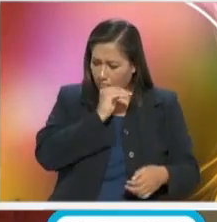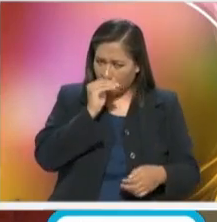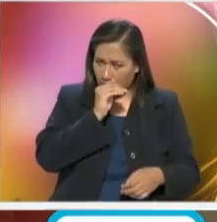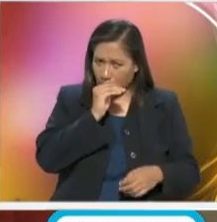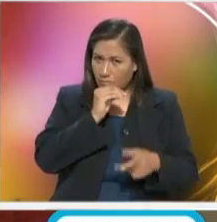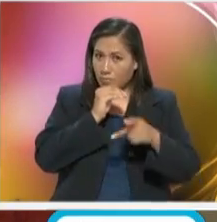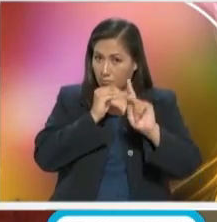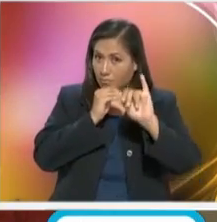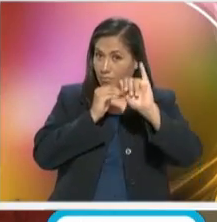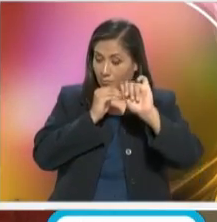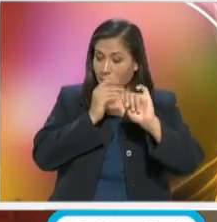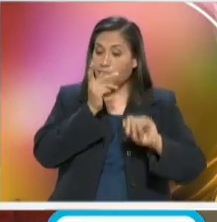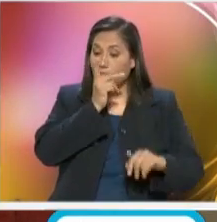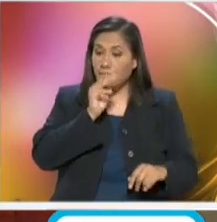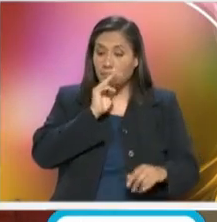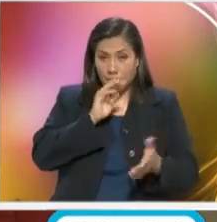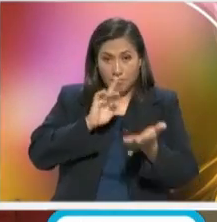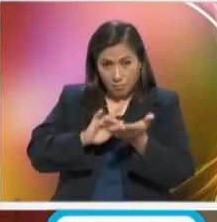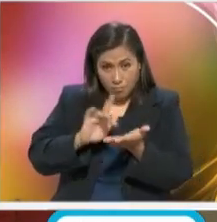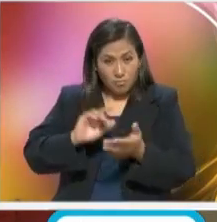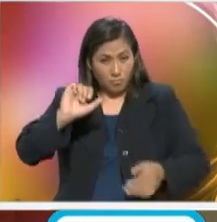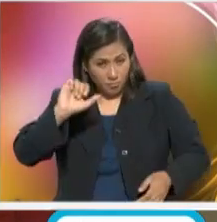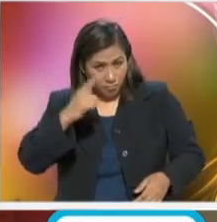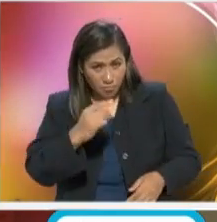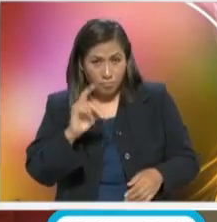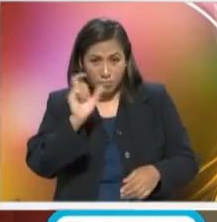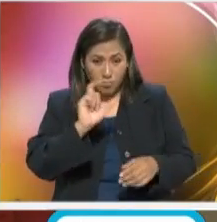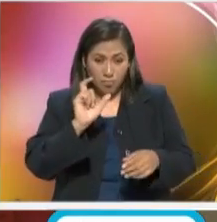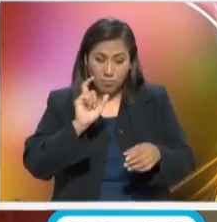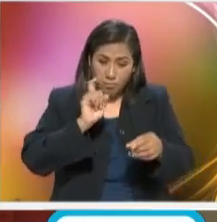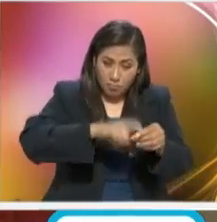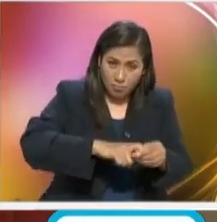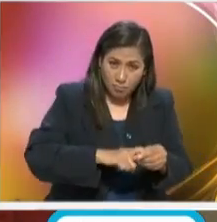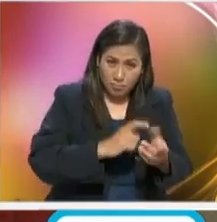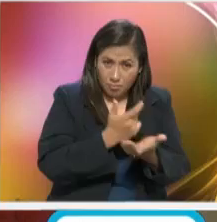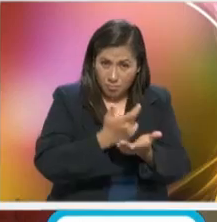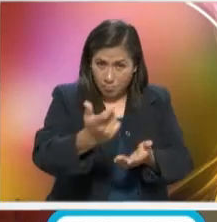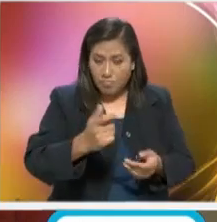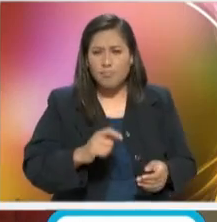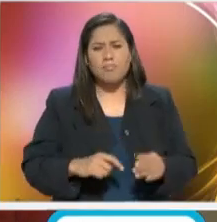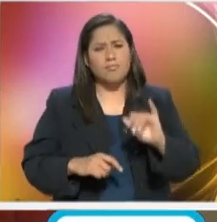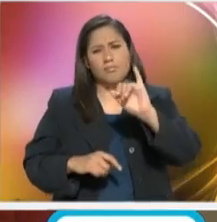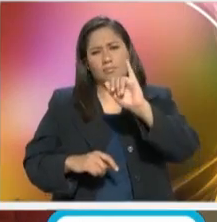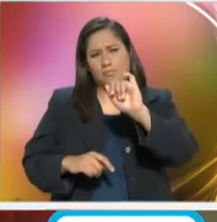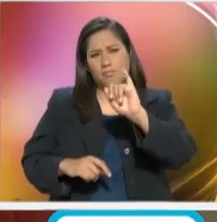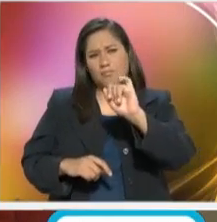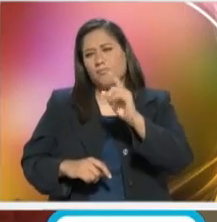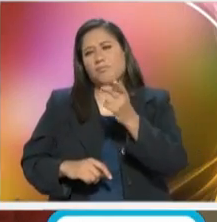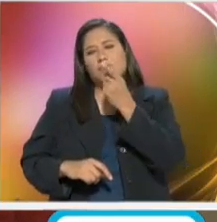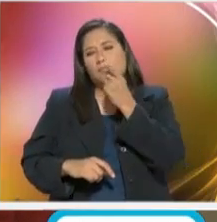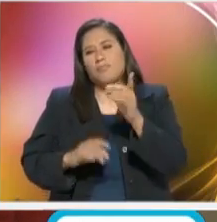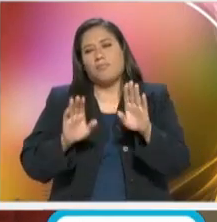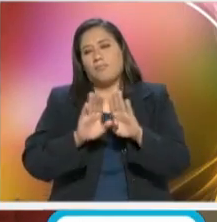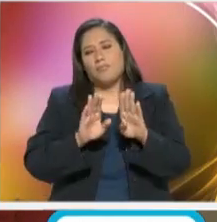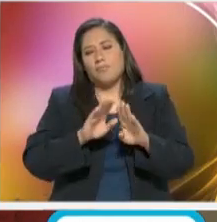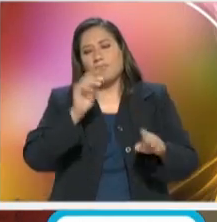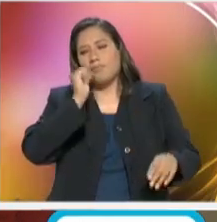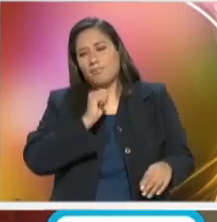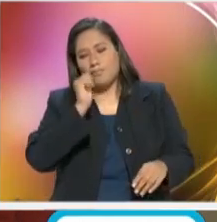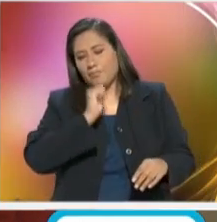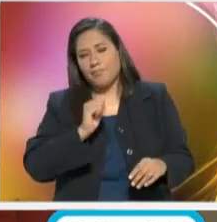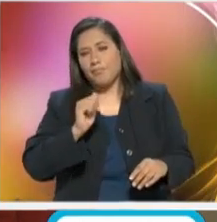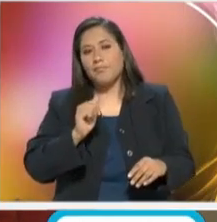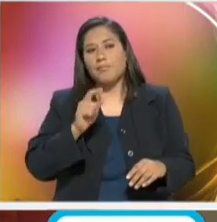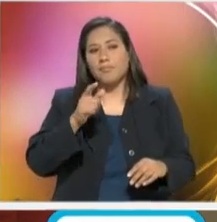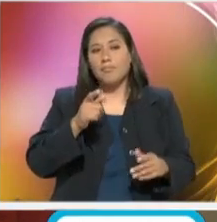una colaboración por parte de los padres al momento de la inscripción del niño? Se habla como en todos los casos y en todos los